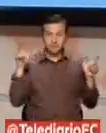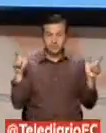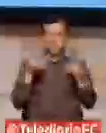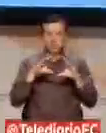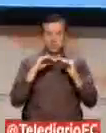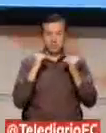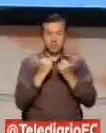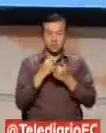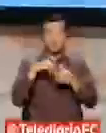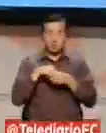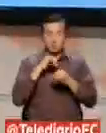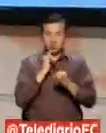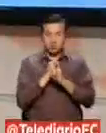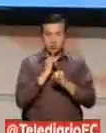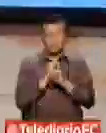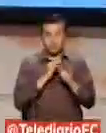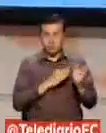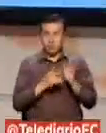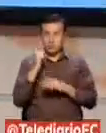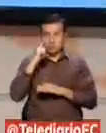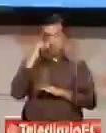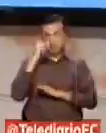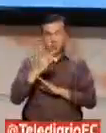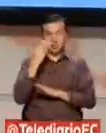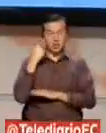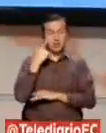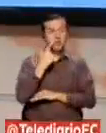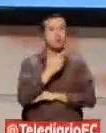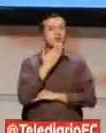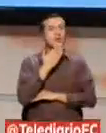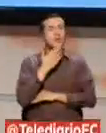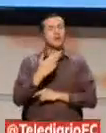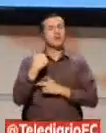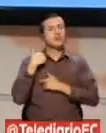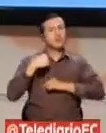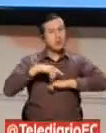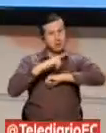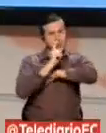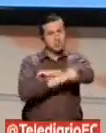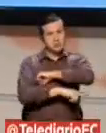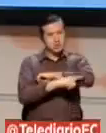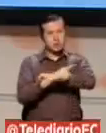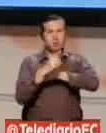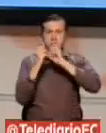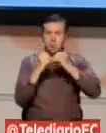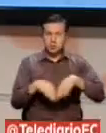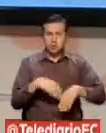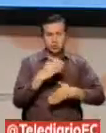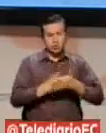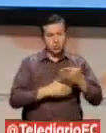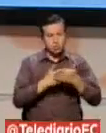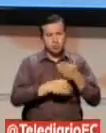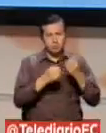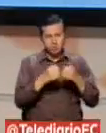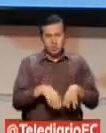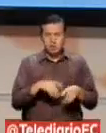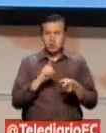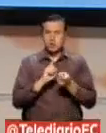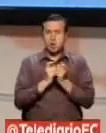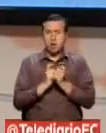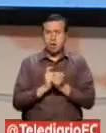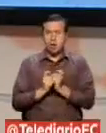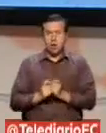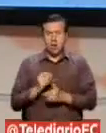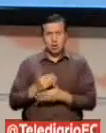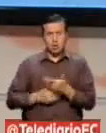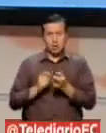comité interinstitucional que se conformó en el gobierno anterior para poder generar responsabilidades en la pérdida de documentos, en el cambio de documentación